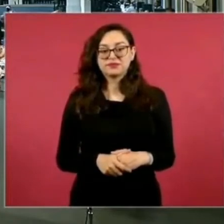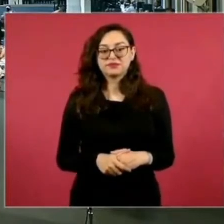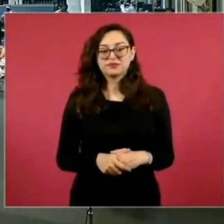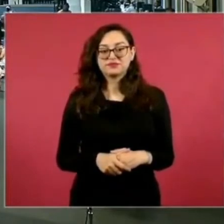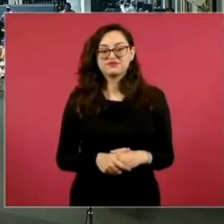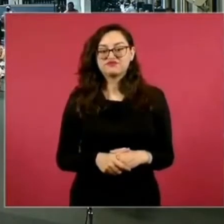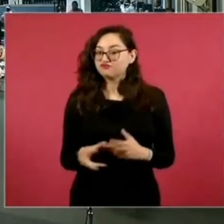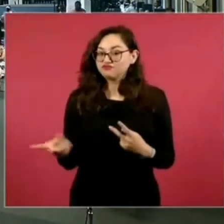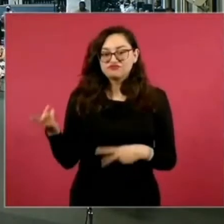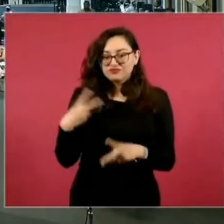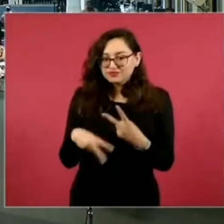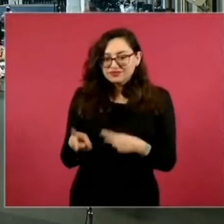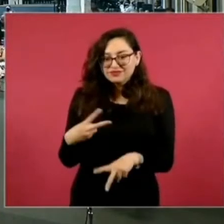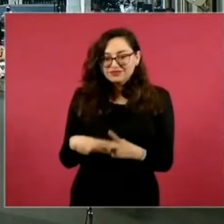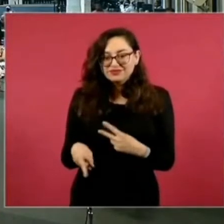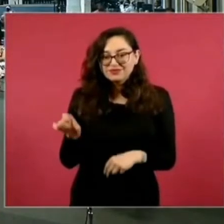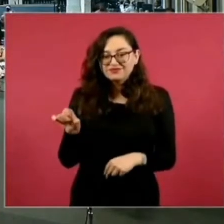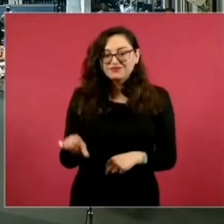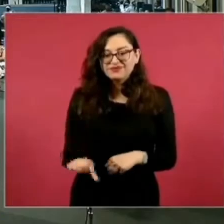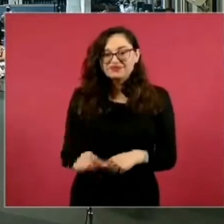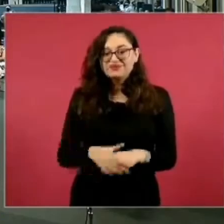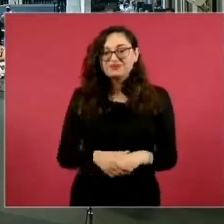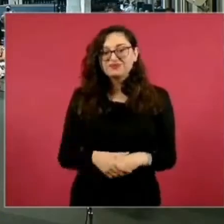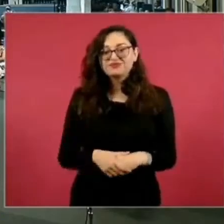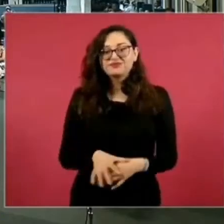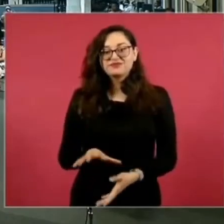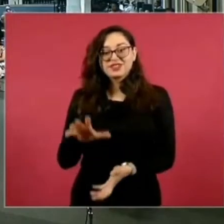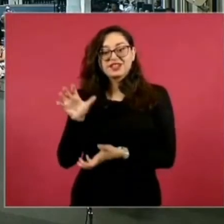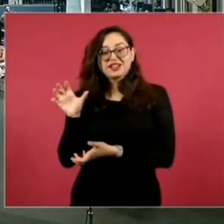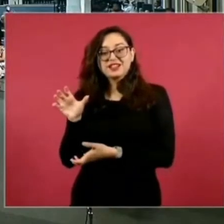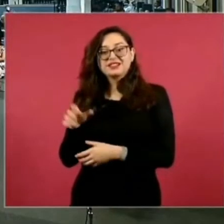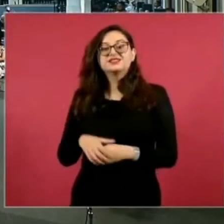¿No vino? ¿Y catcher?